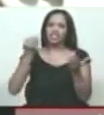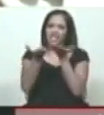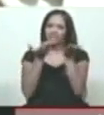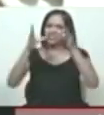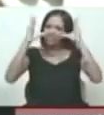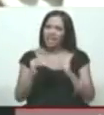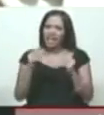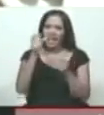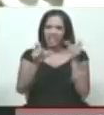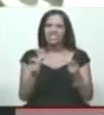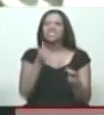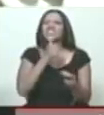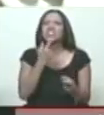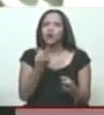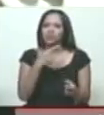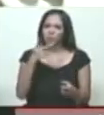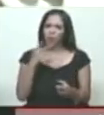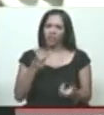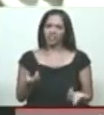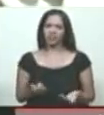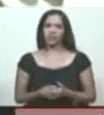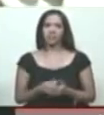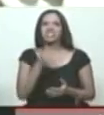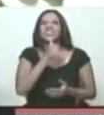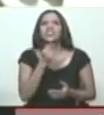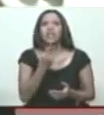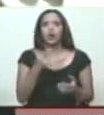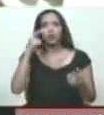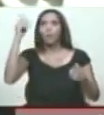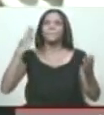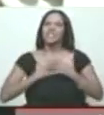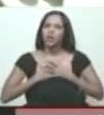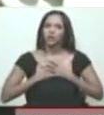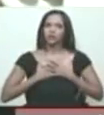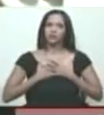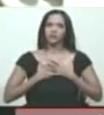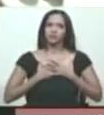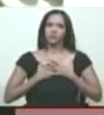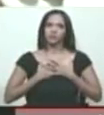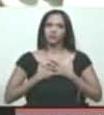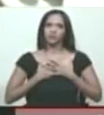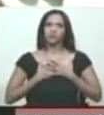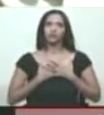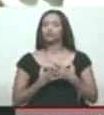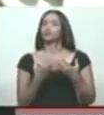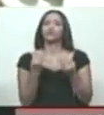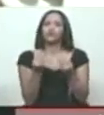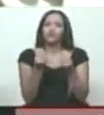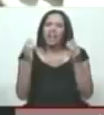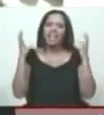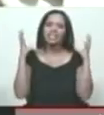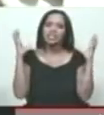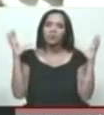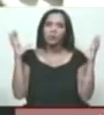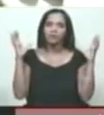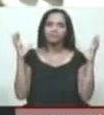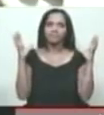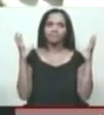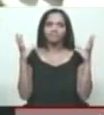¿Pero quién dijo que eso es política? ¿Quién dijo? Dios mío. Son unos grandísimos,